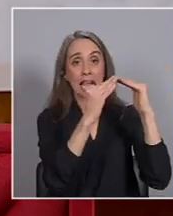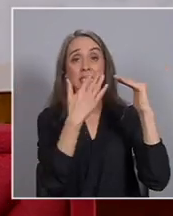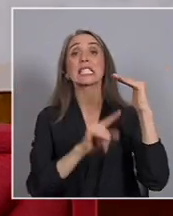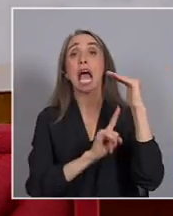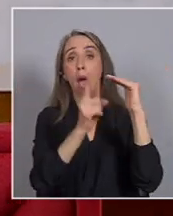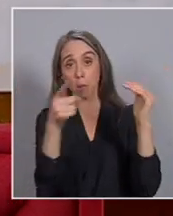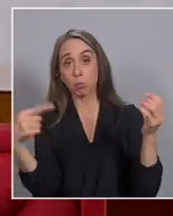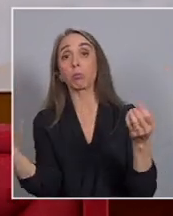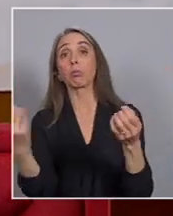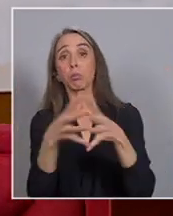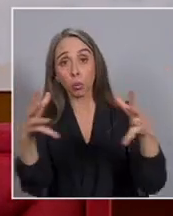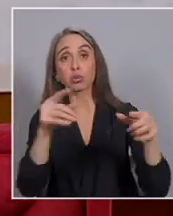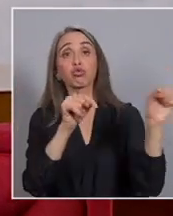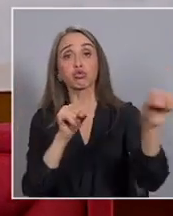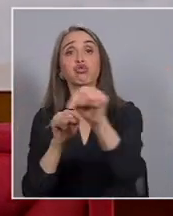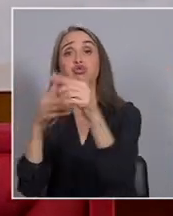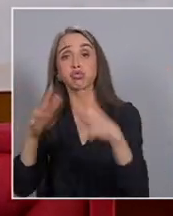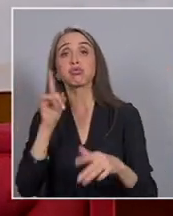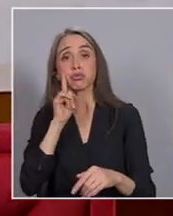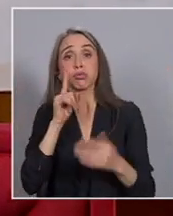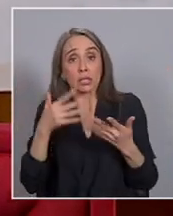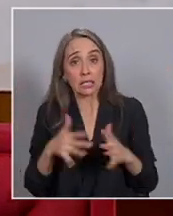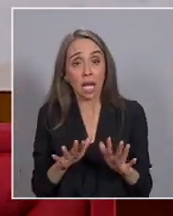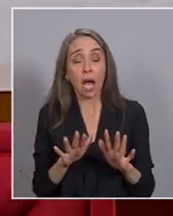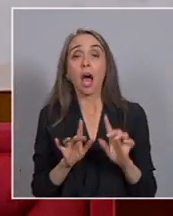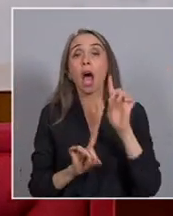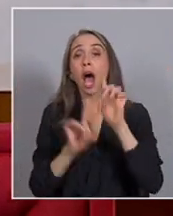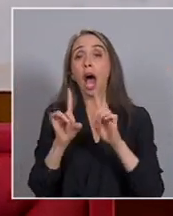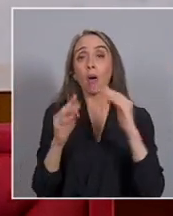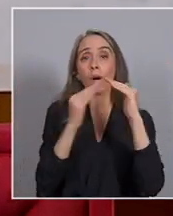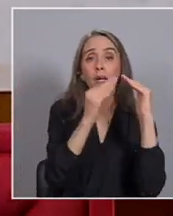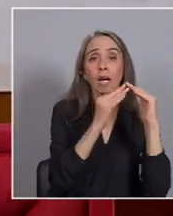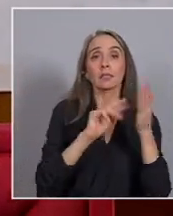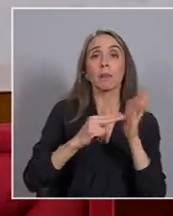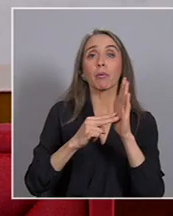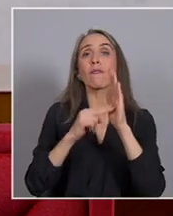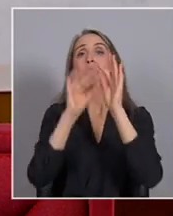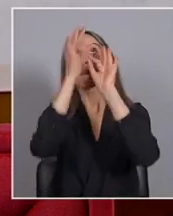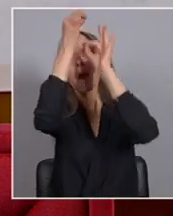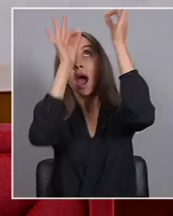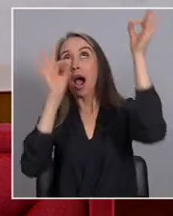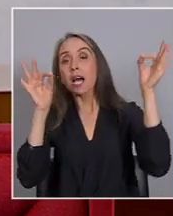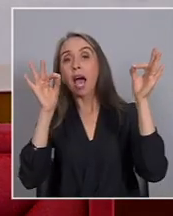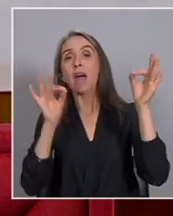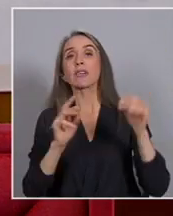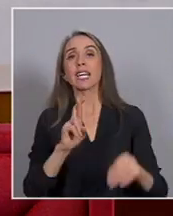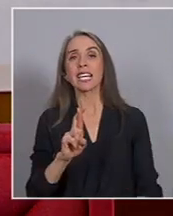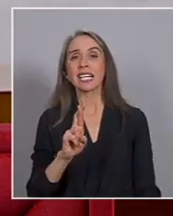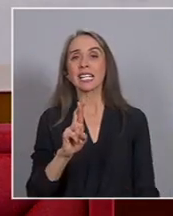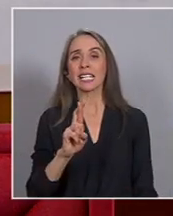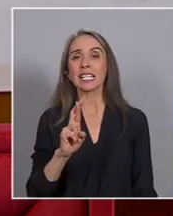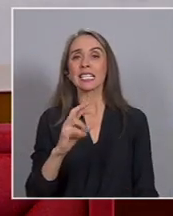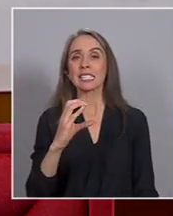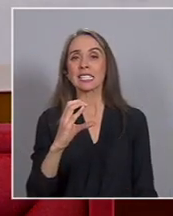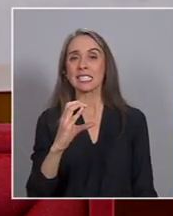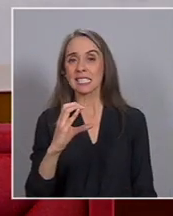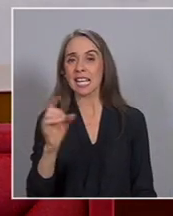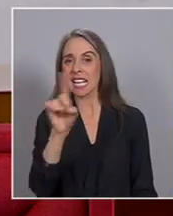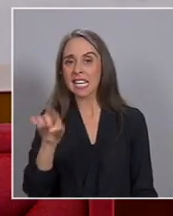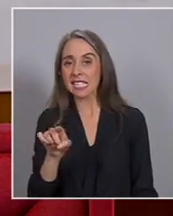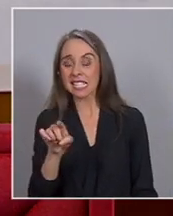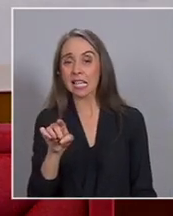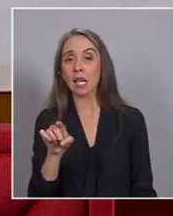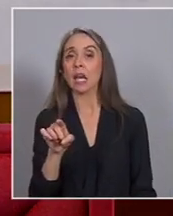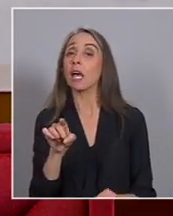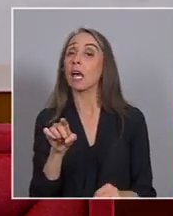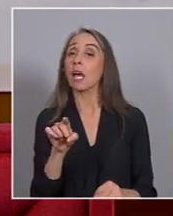tienen, pero han habido problemas en la instalación de los RSS y por lo tanto